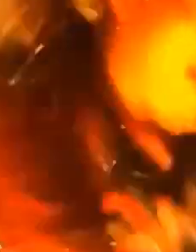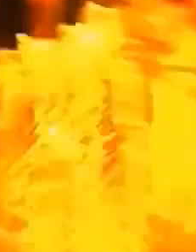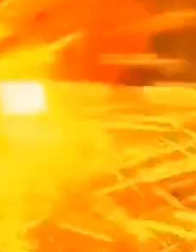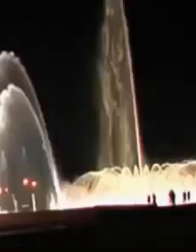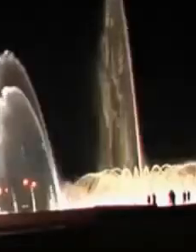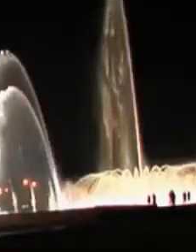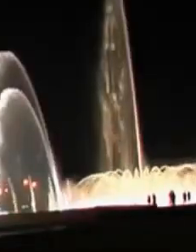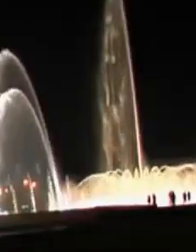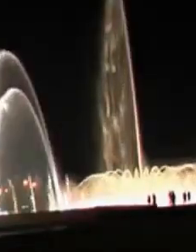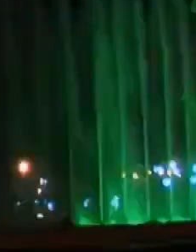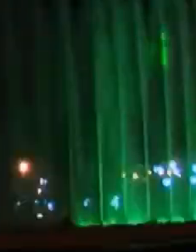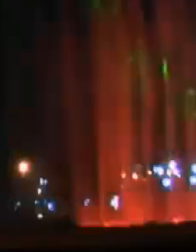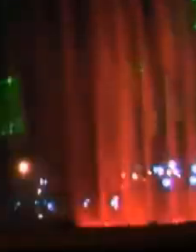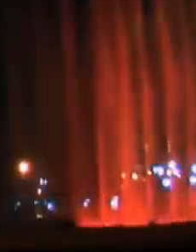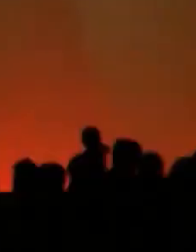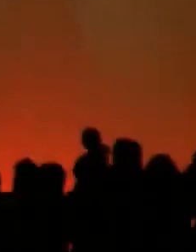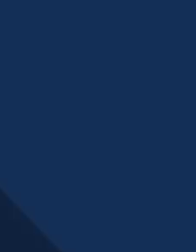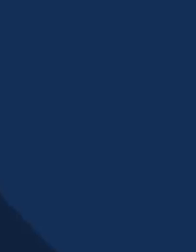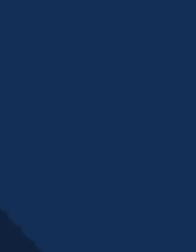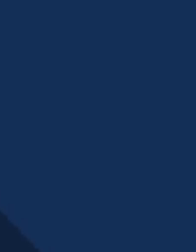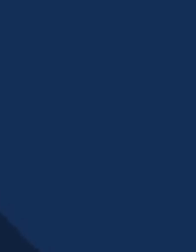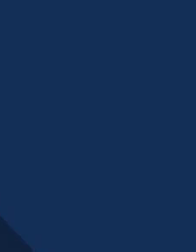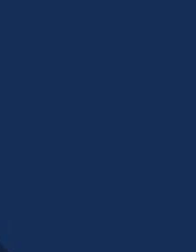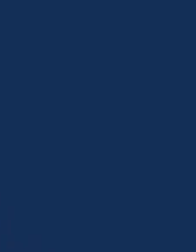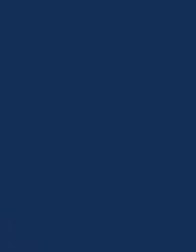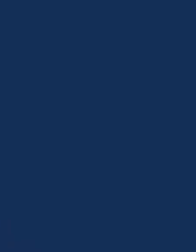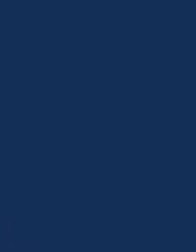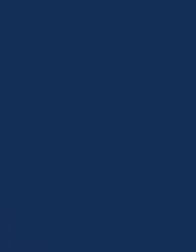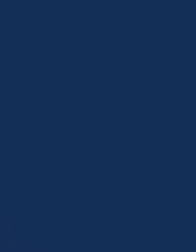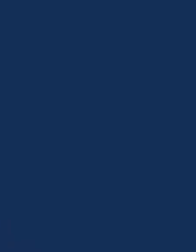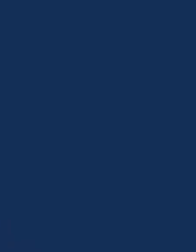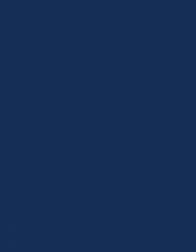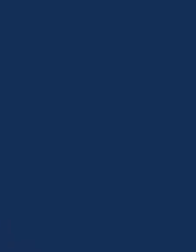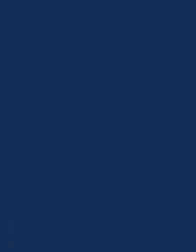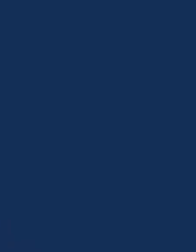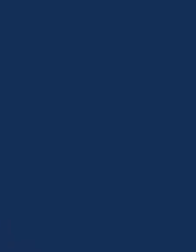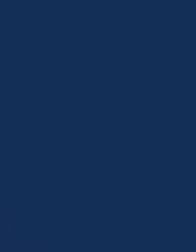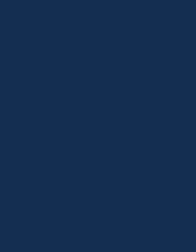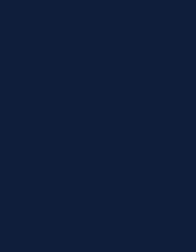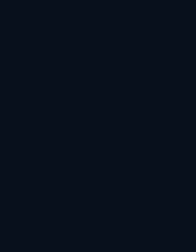Gracias por ver nuestros videos. Apóyanos dando like y suscríbete para más noticias.